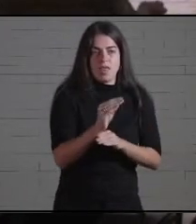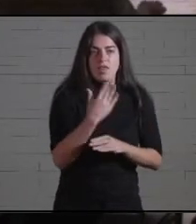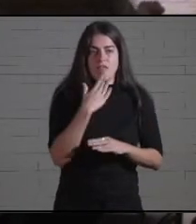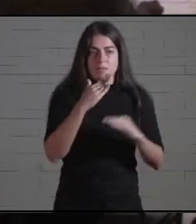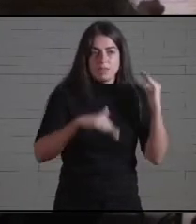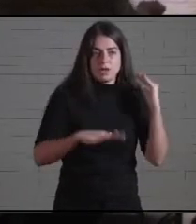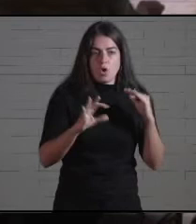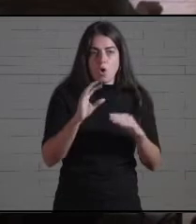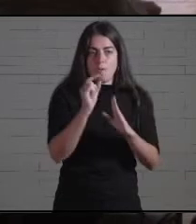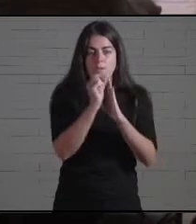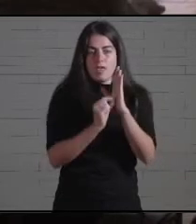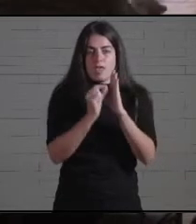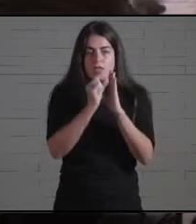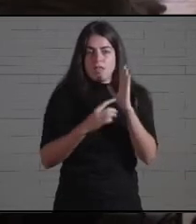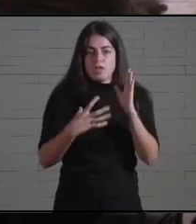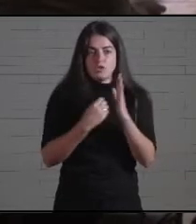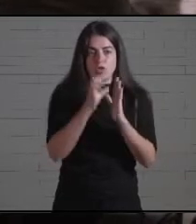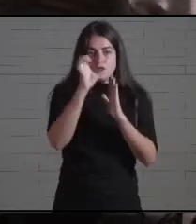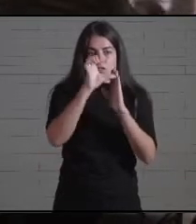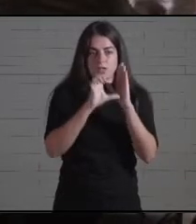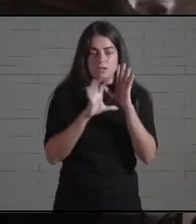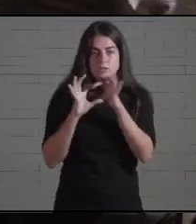todas las medidas que son estatutarias.